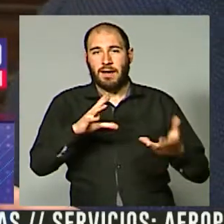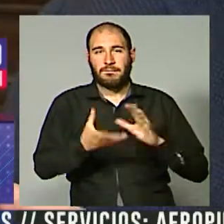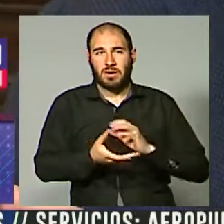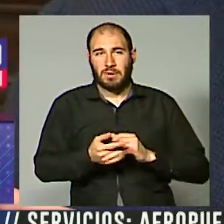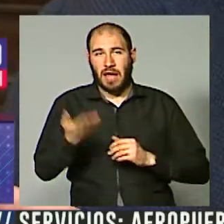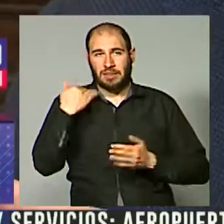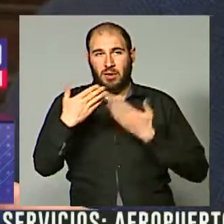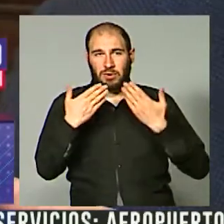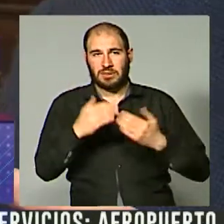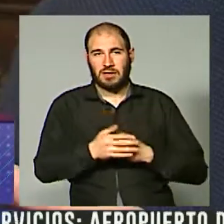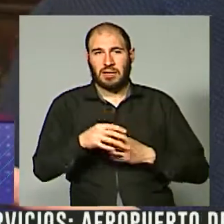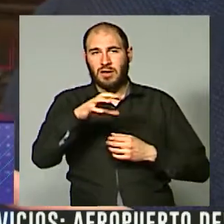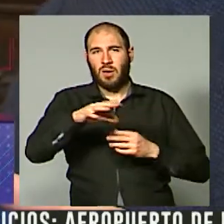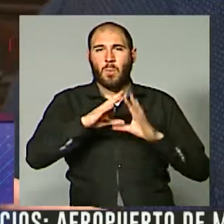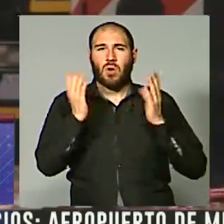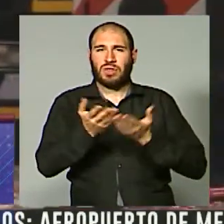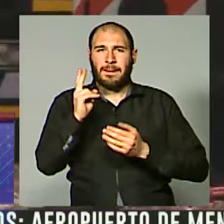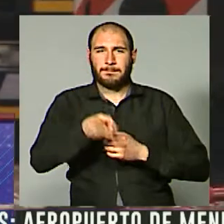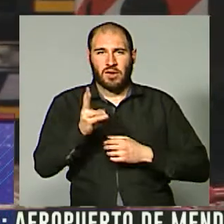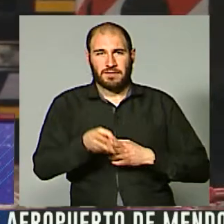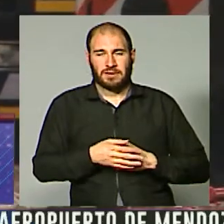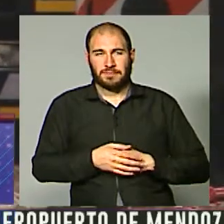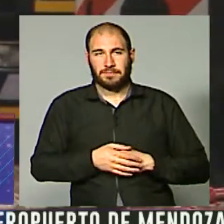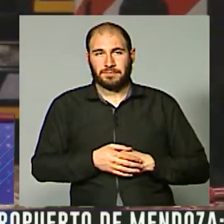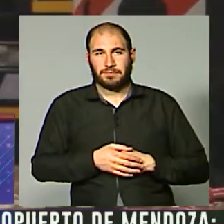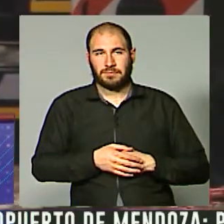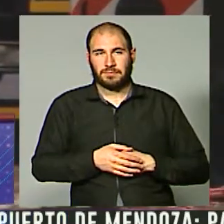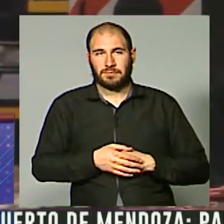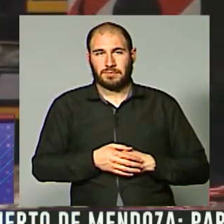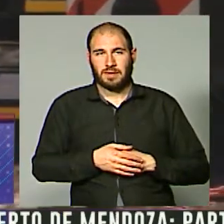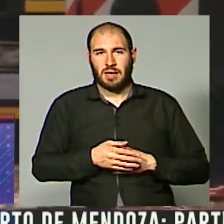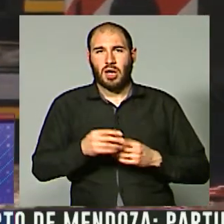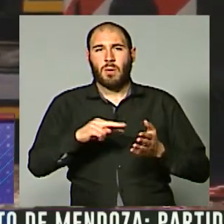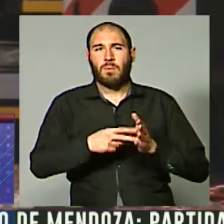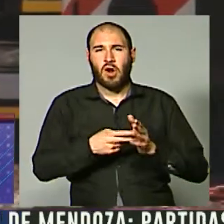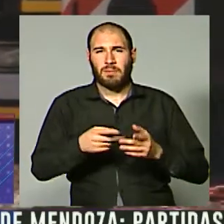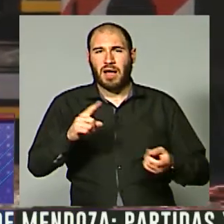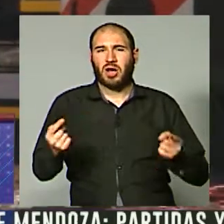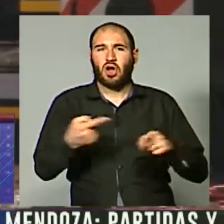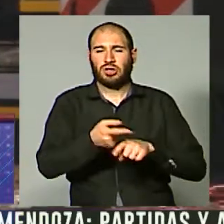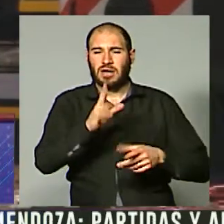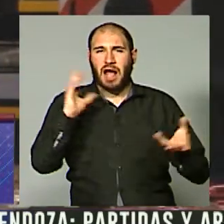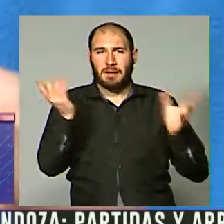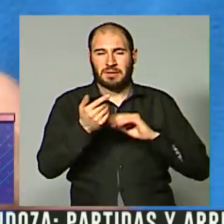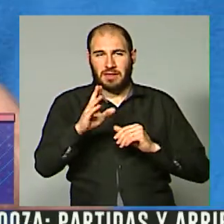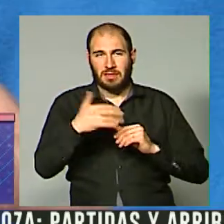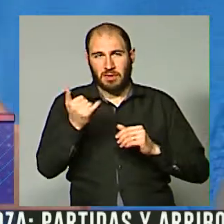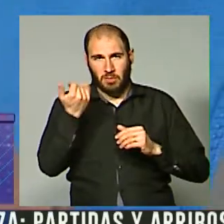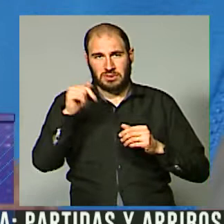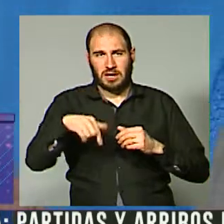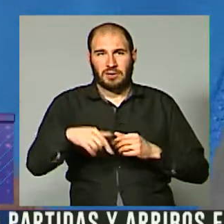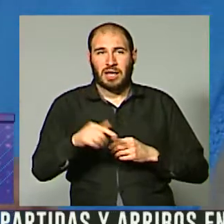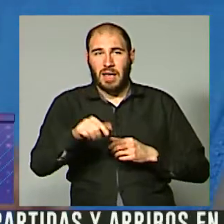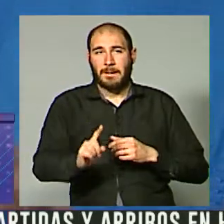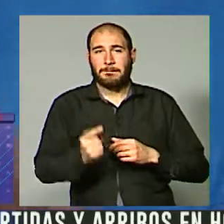como dije recién, en muchas partes del mundo está prohibido y obviamente los efectos contrarios al ambiente los vamos a empezar a percibir ahora. Esto es la